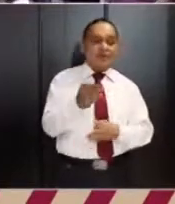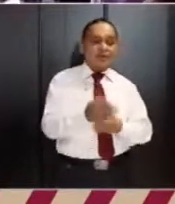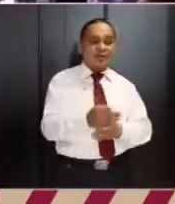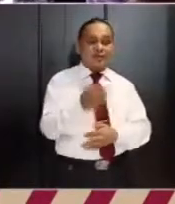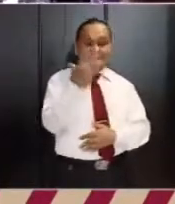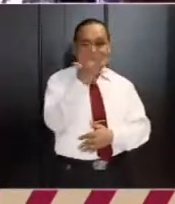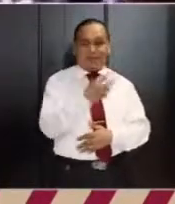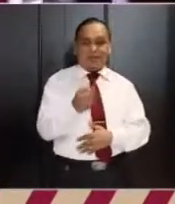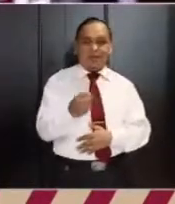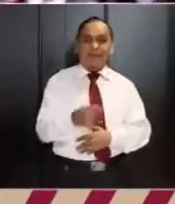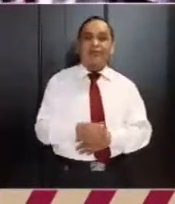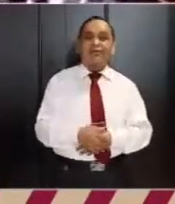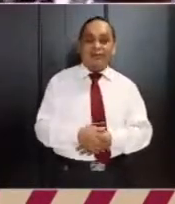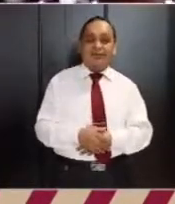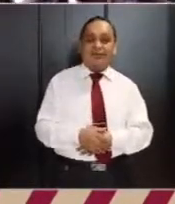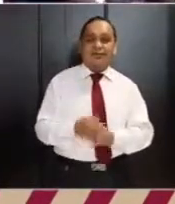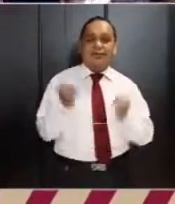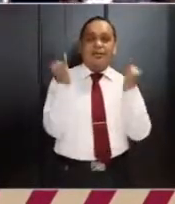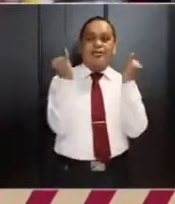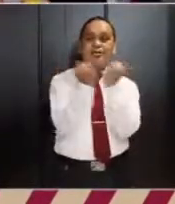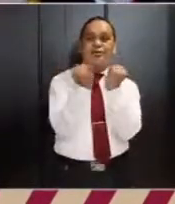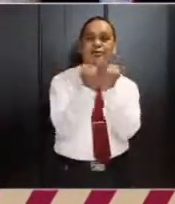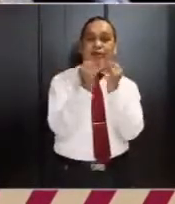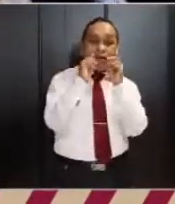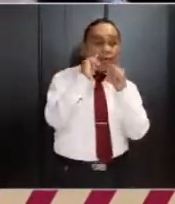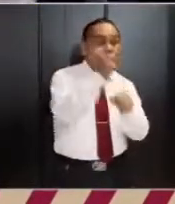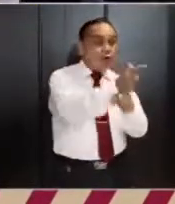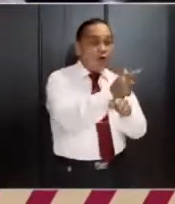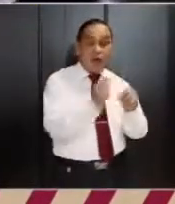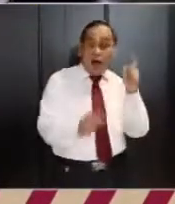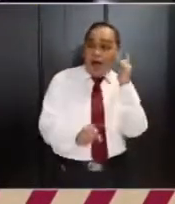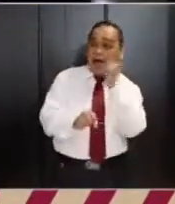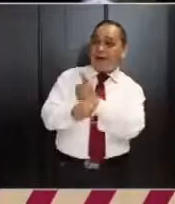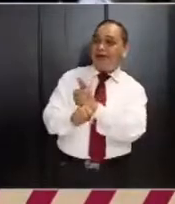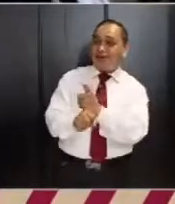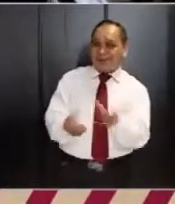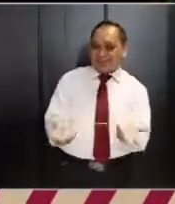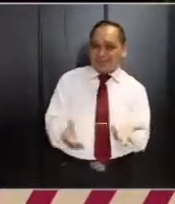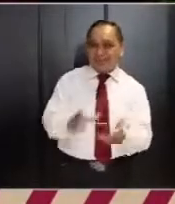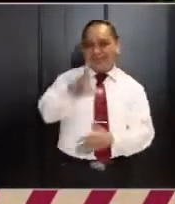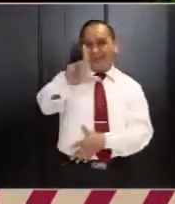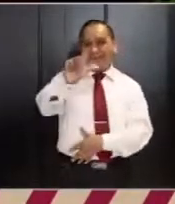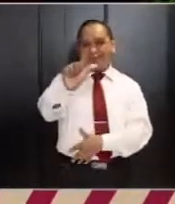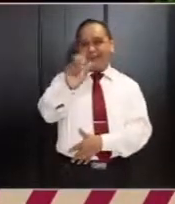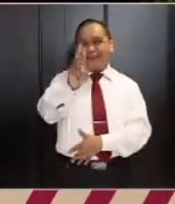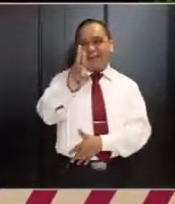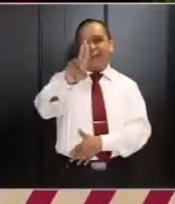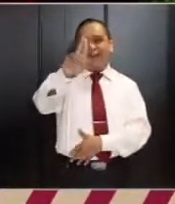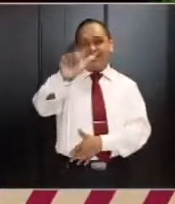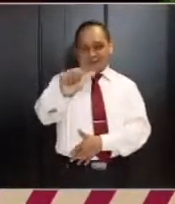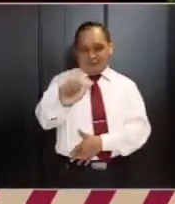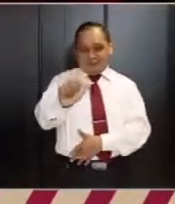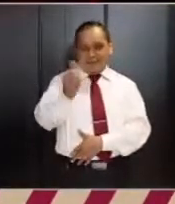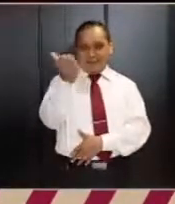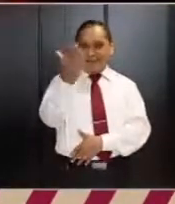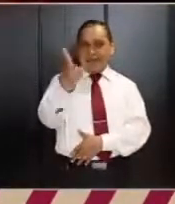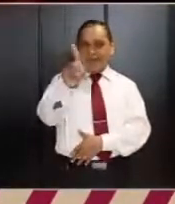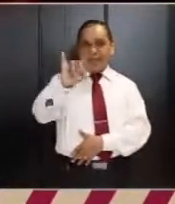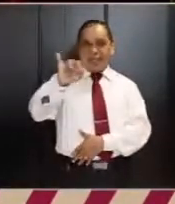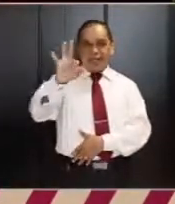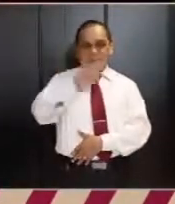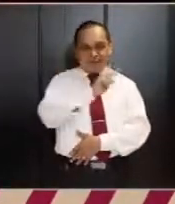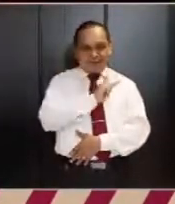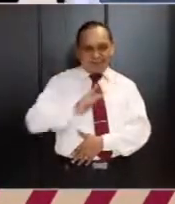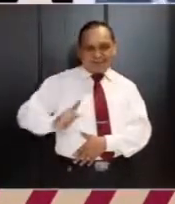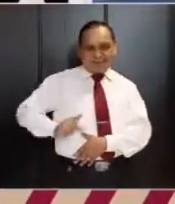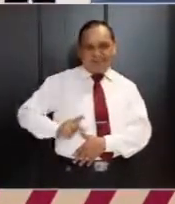muy variado, encuentras de todo. Y pues Laurita, como presidenta del DIF, estuvo haciendo magia porque, muy